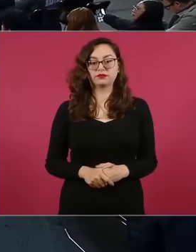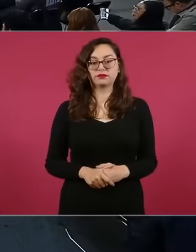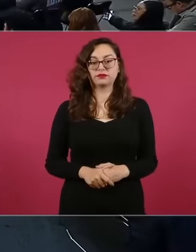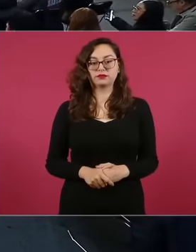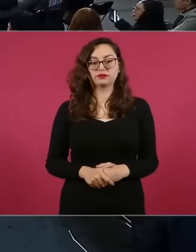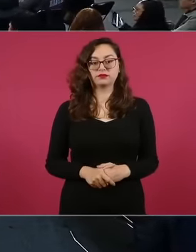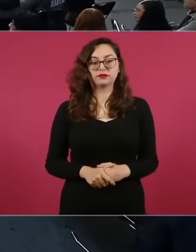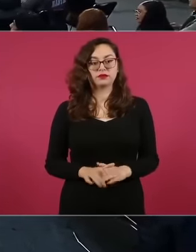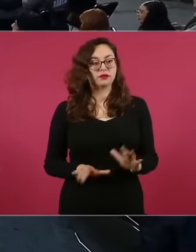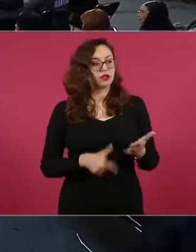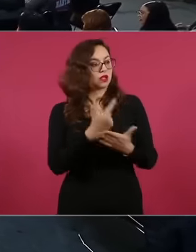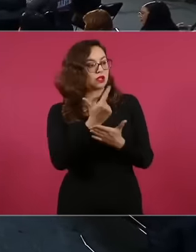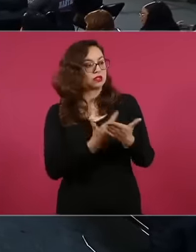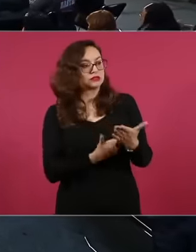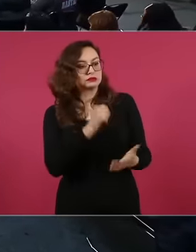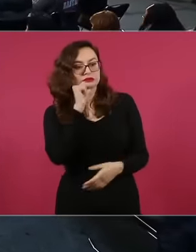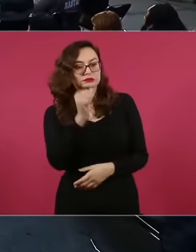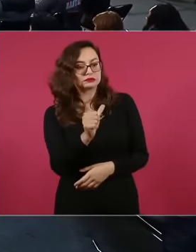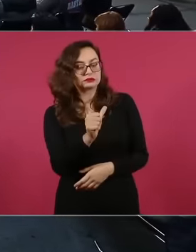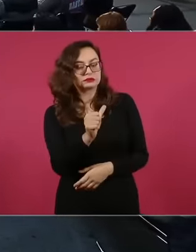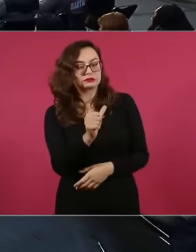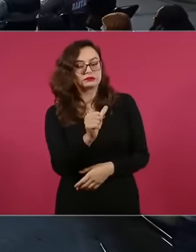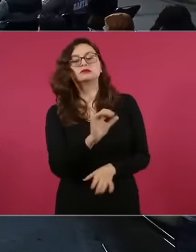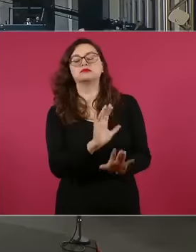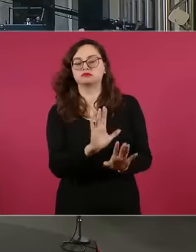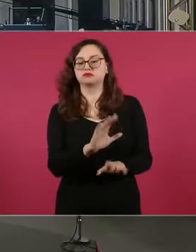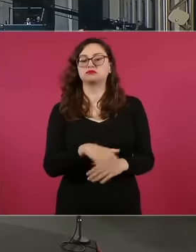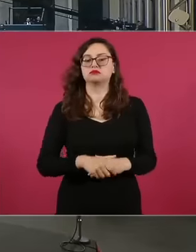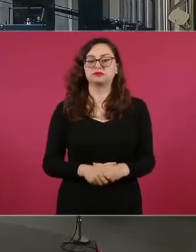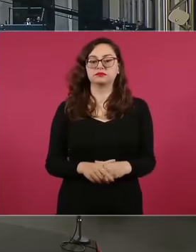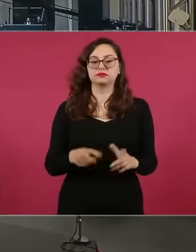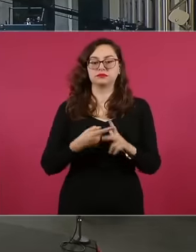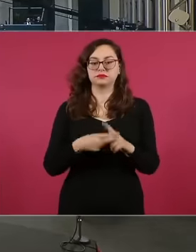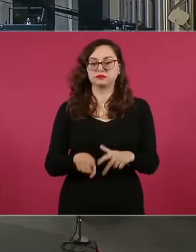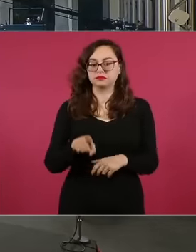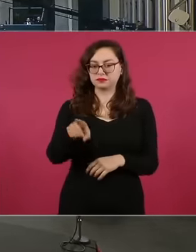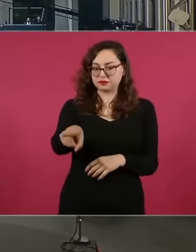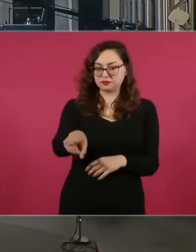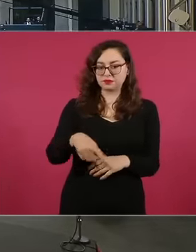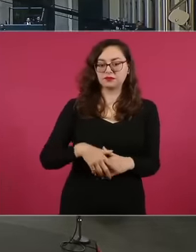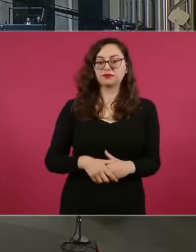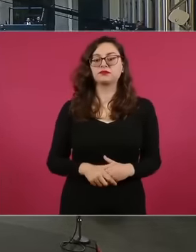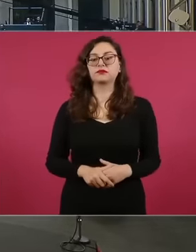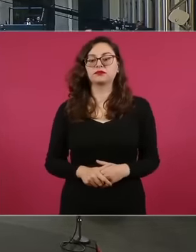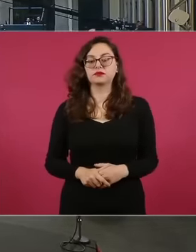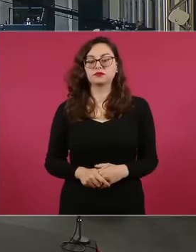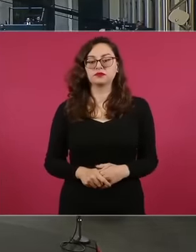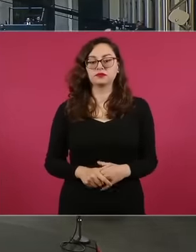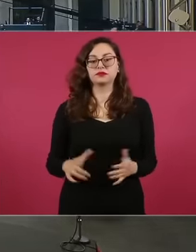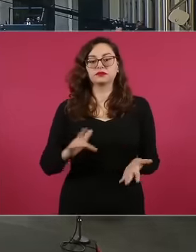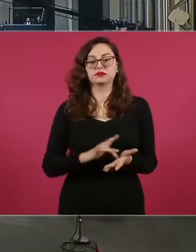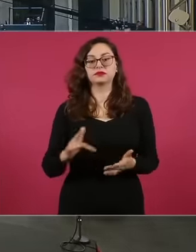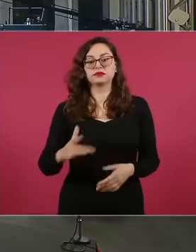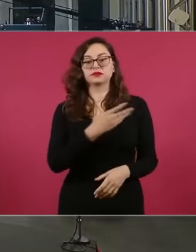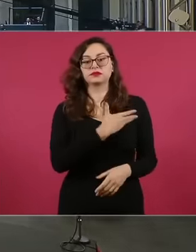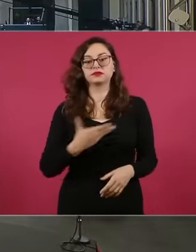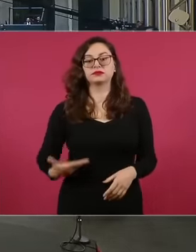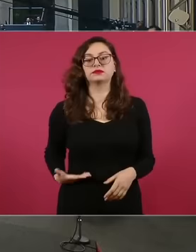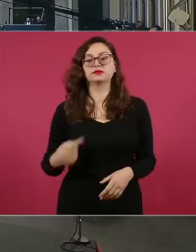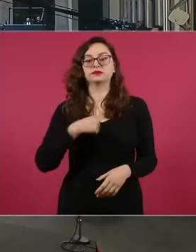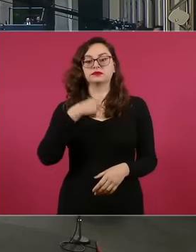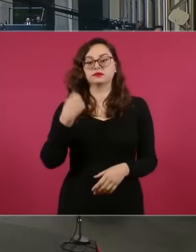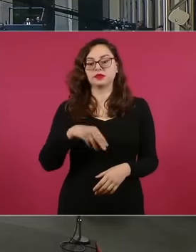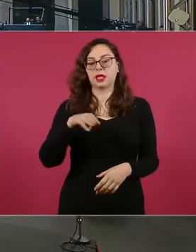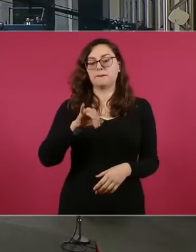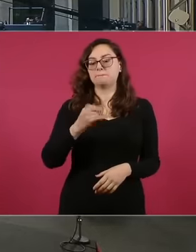No quedaron pendientes, ¿verdad? Nadie. Entonces empezamos contigo. Gracias, presidente. Miguel Arzate,